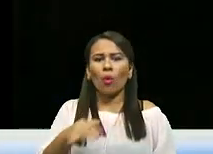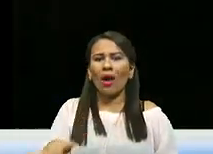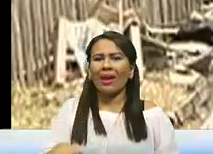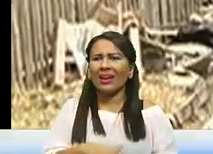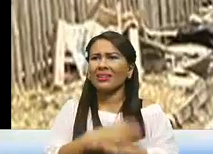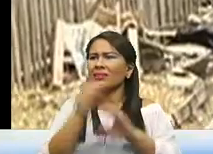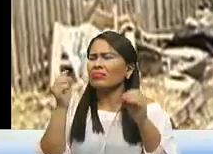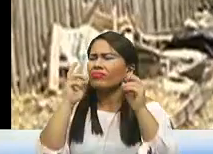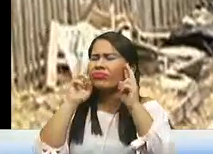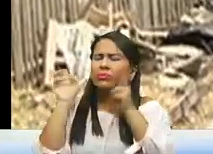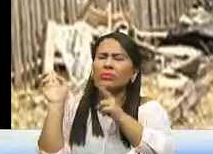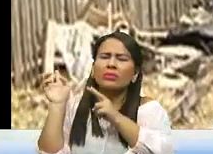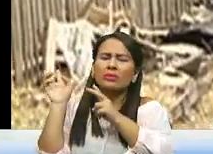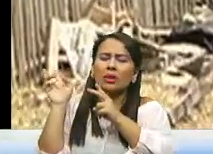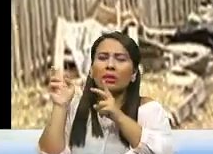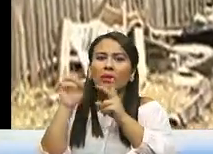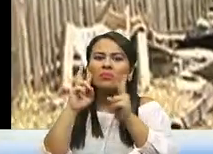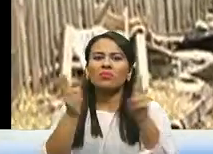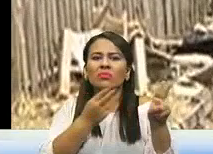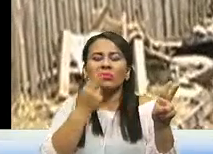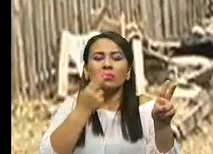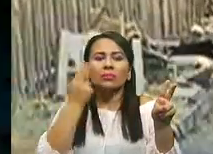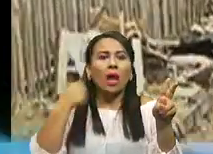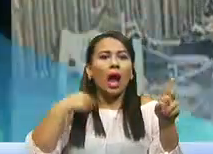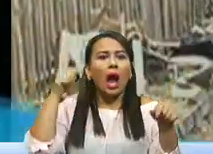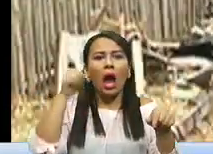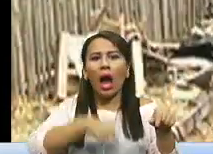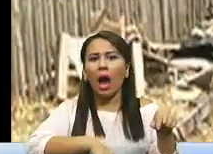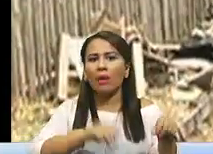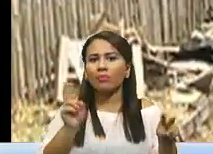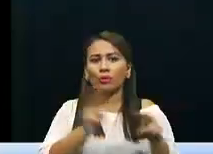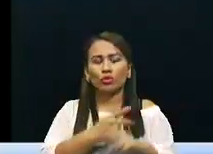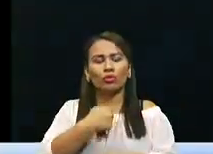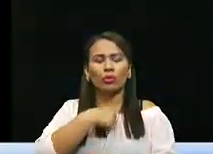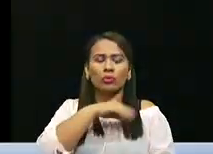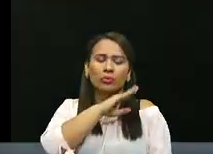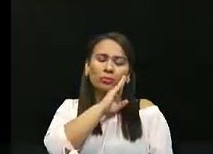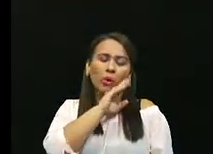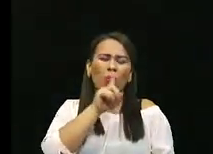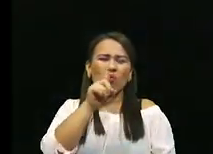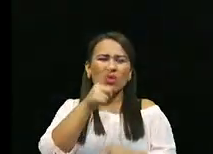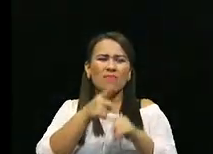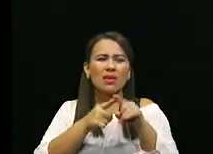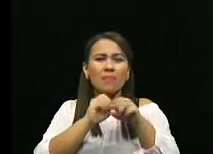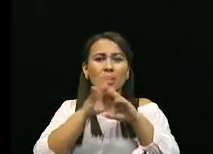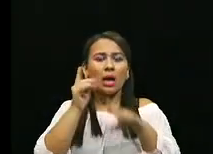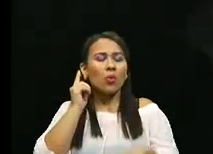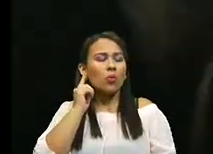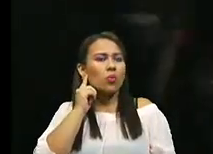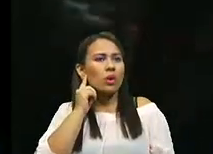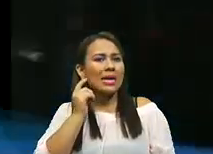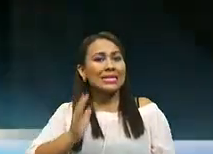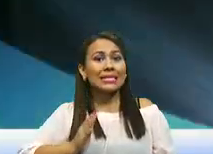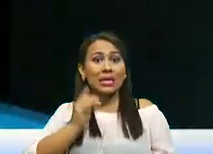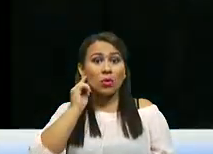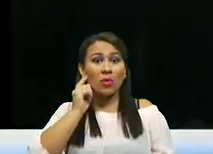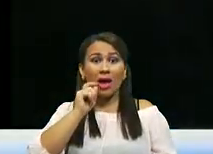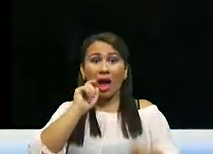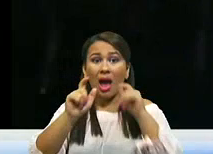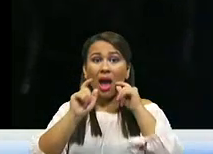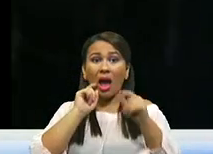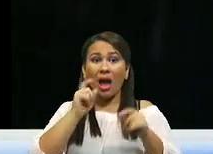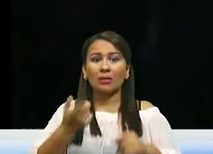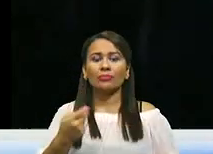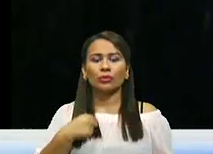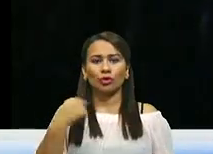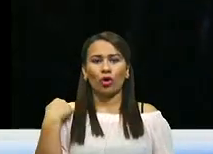que están. Bueno, era la 1:30 de la mañana, yo estaba dormido, pero escuchaba que gritaba y gritaba la señora que había salido con la criatura. Yo